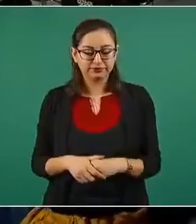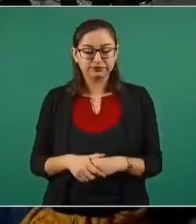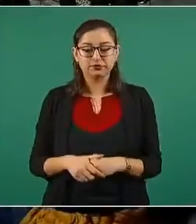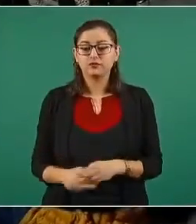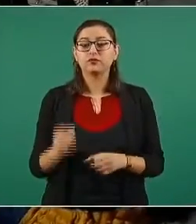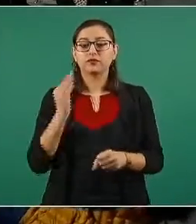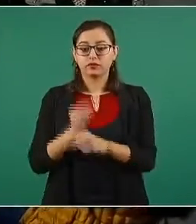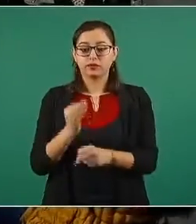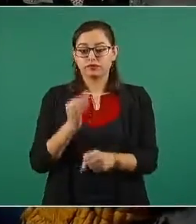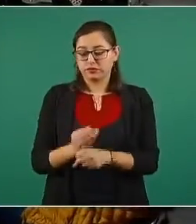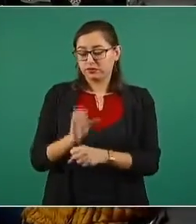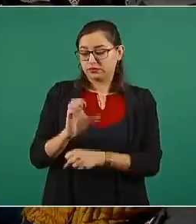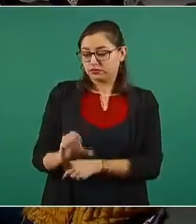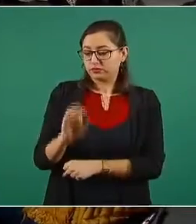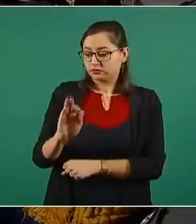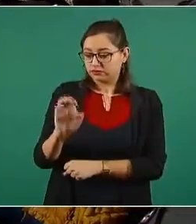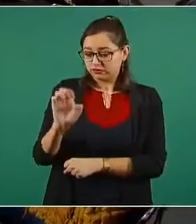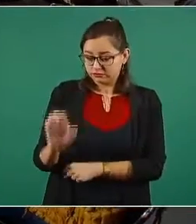puede